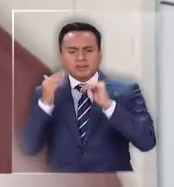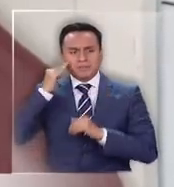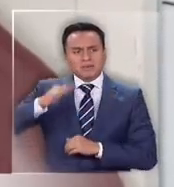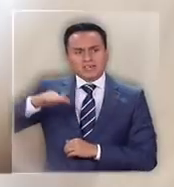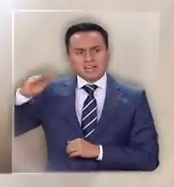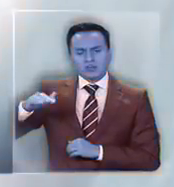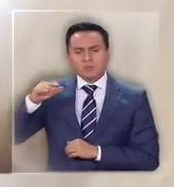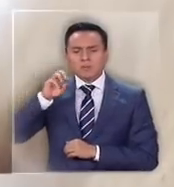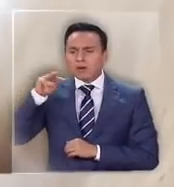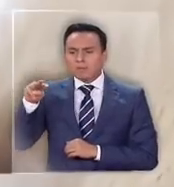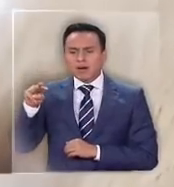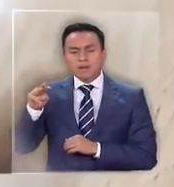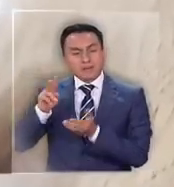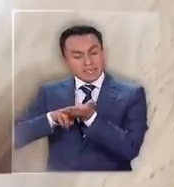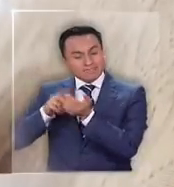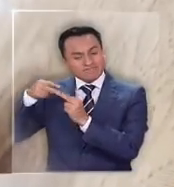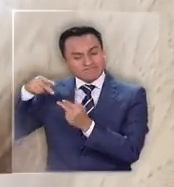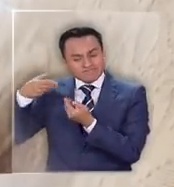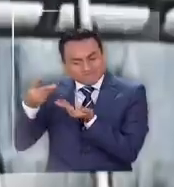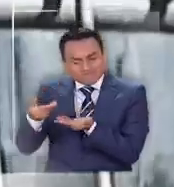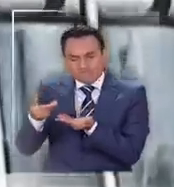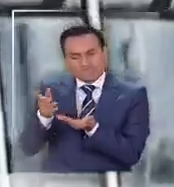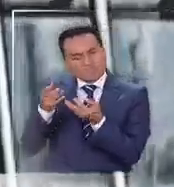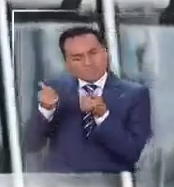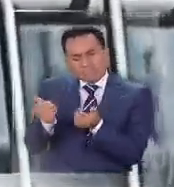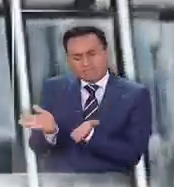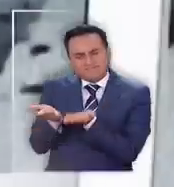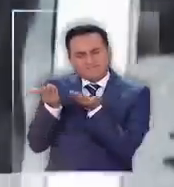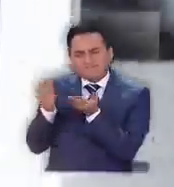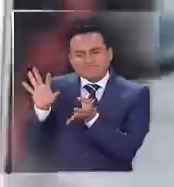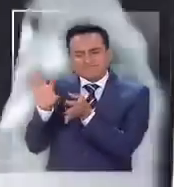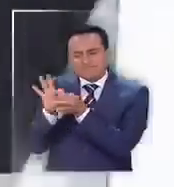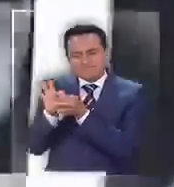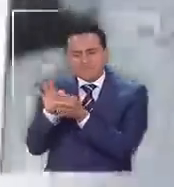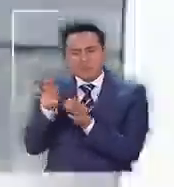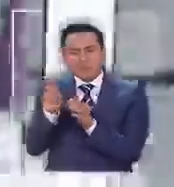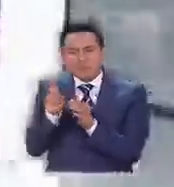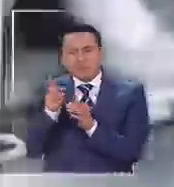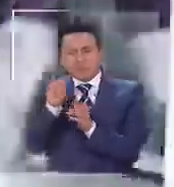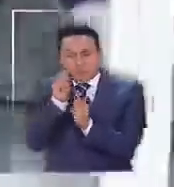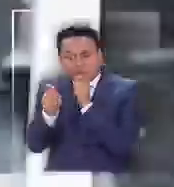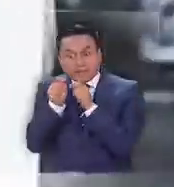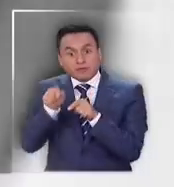pequeños o cuando sus padres biológicos no tienen habilidades parentales o corren